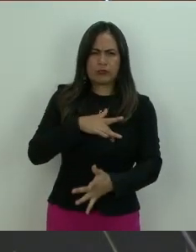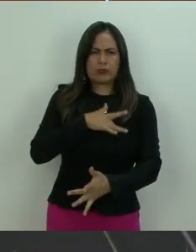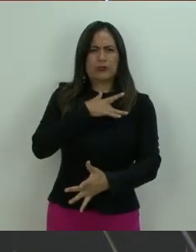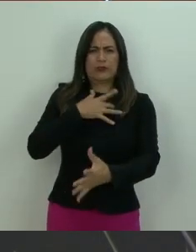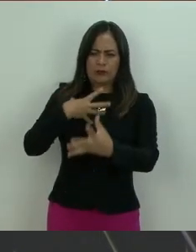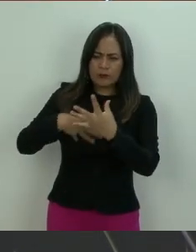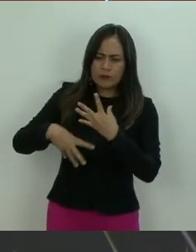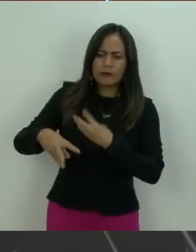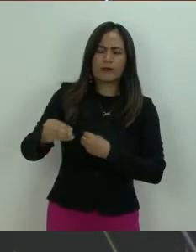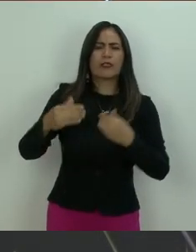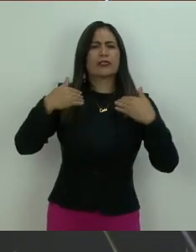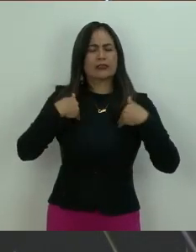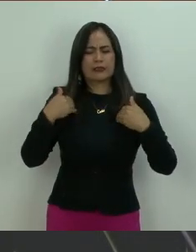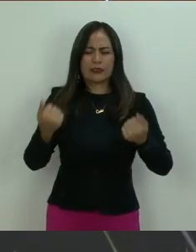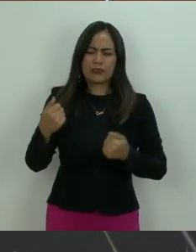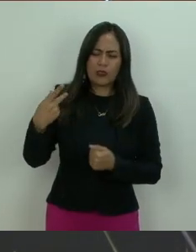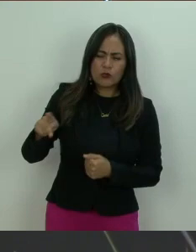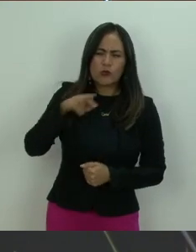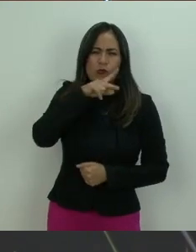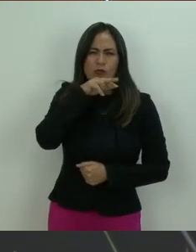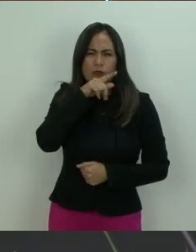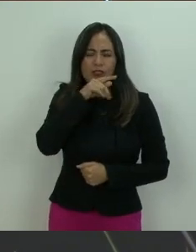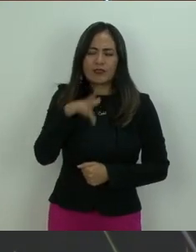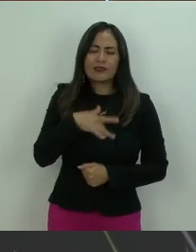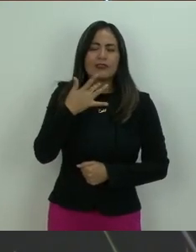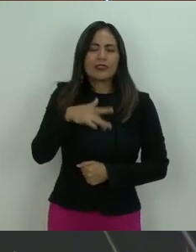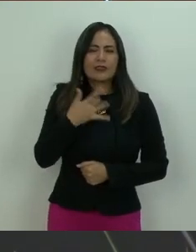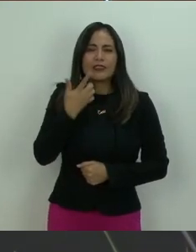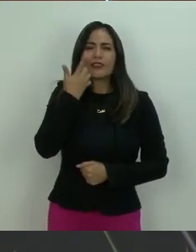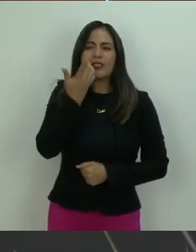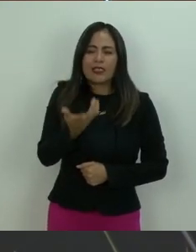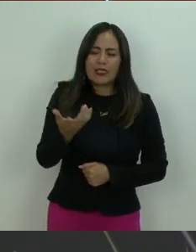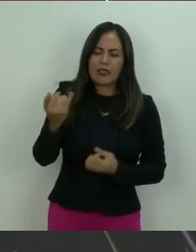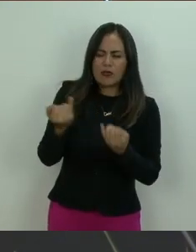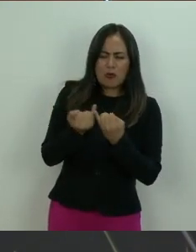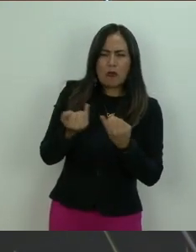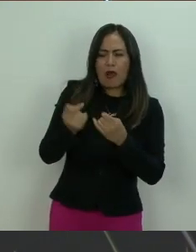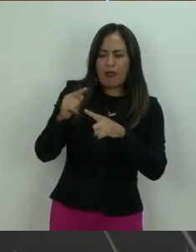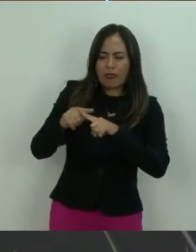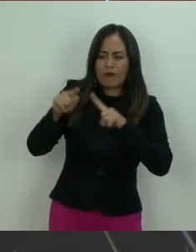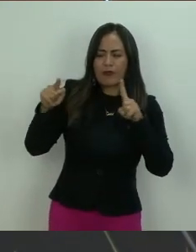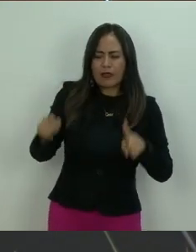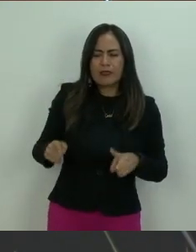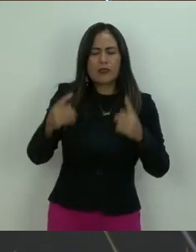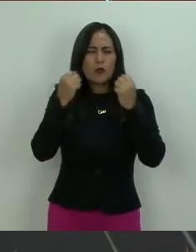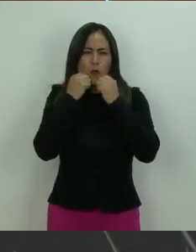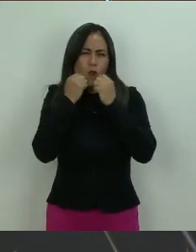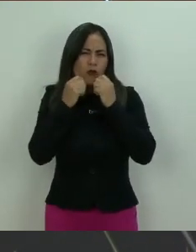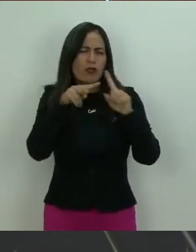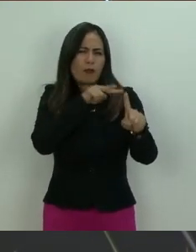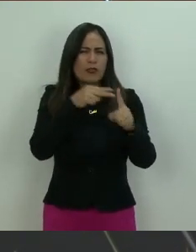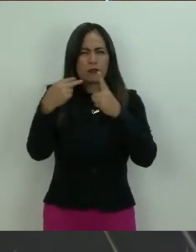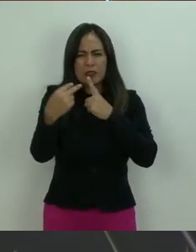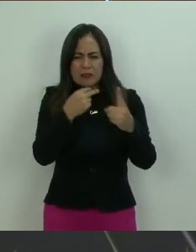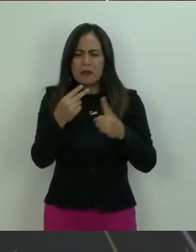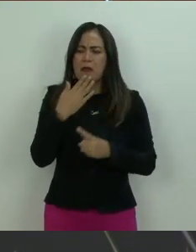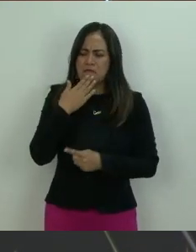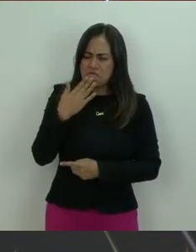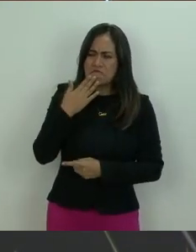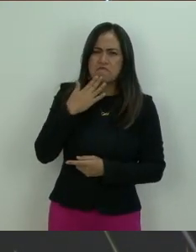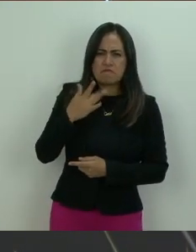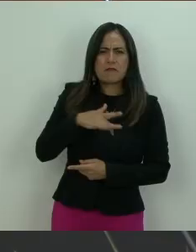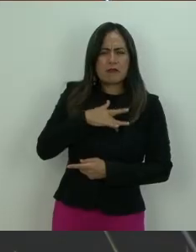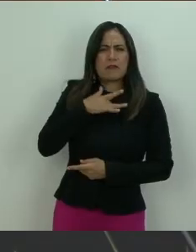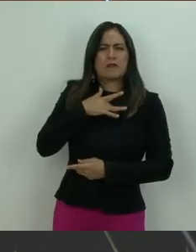así entender sus preocupaciones, motivaciones y diferencias, y asimilarlas personalmente desde una perspectiva de apropiación y